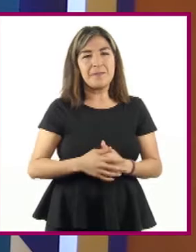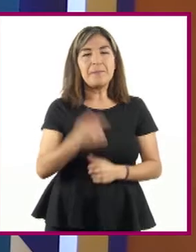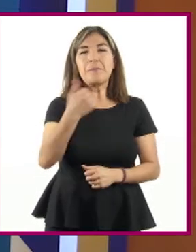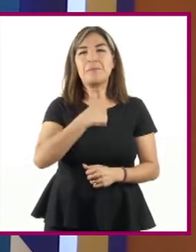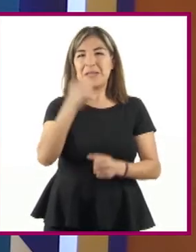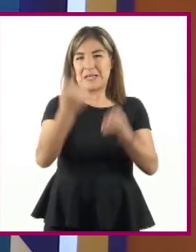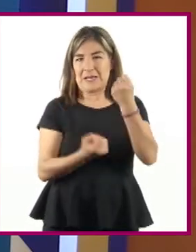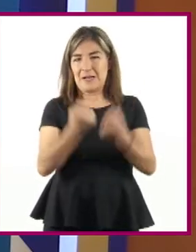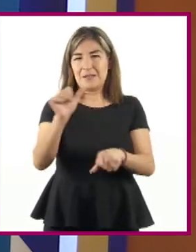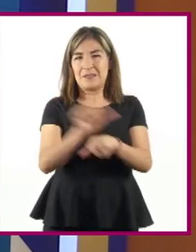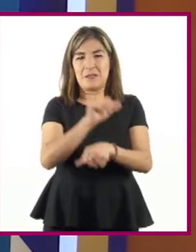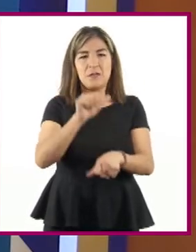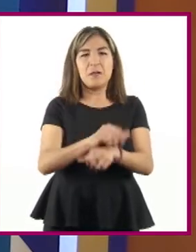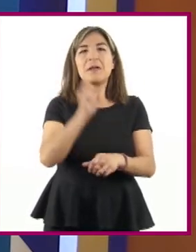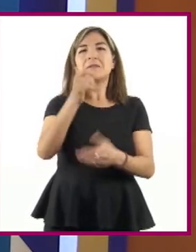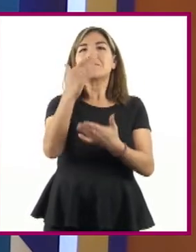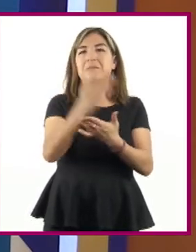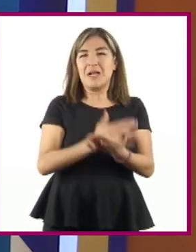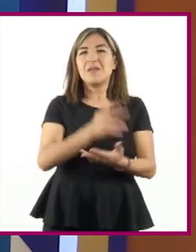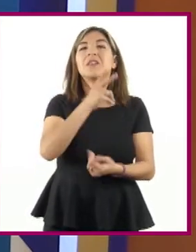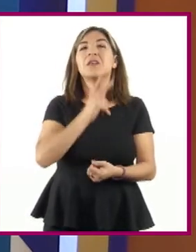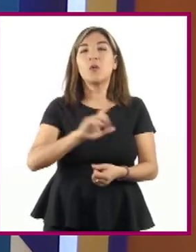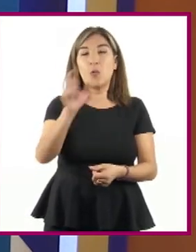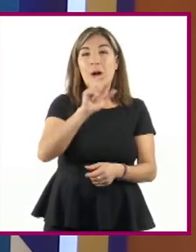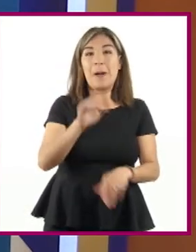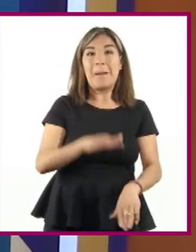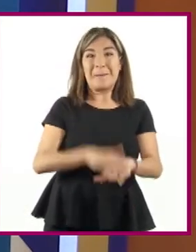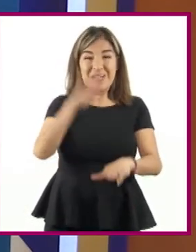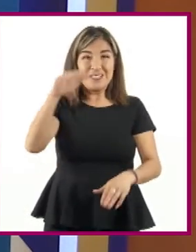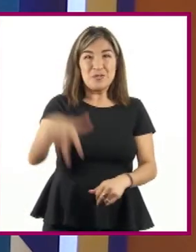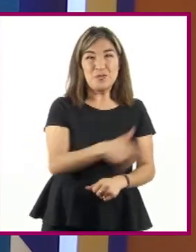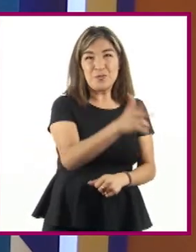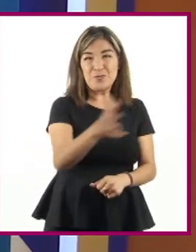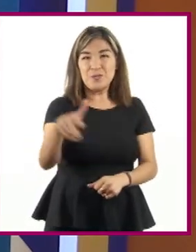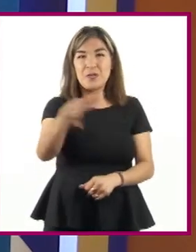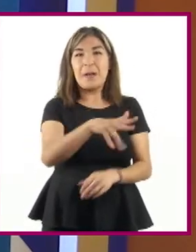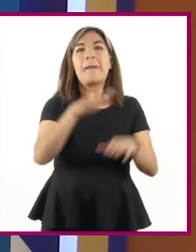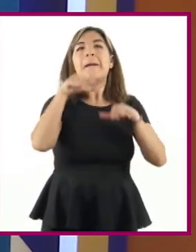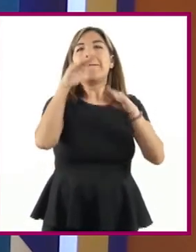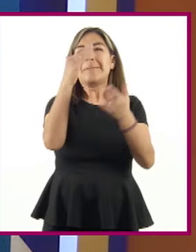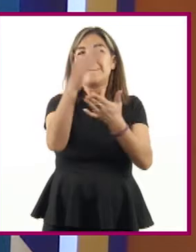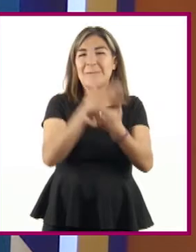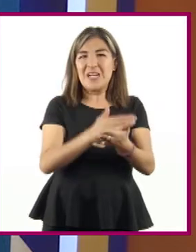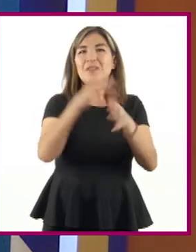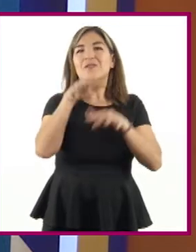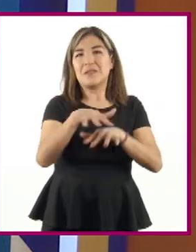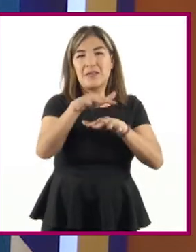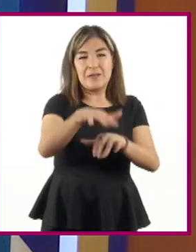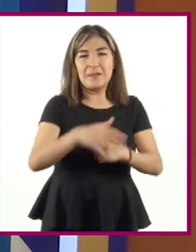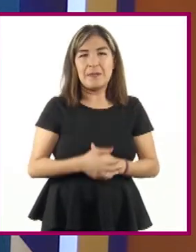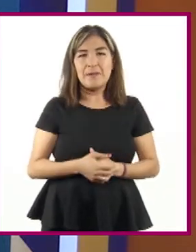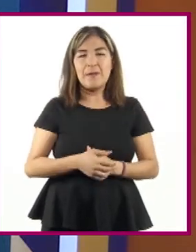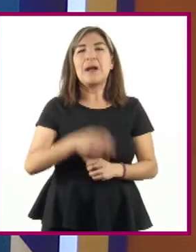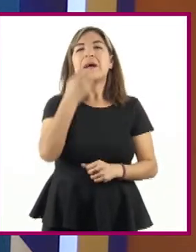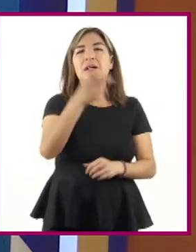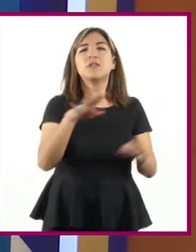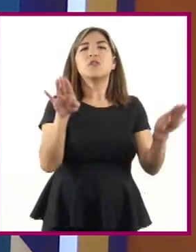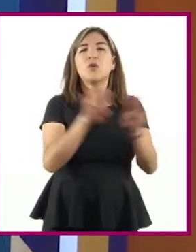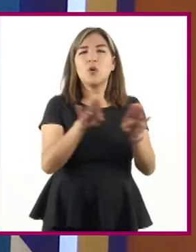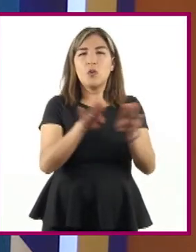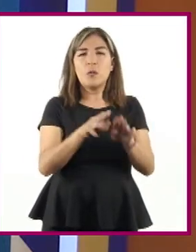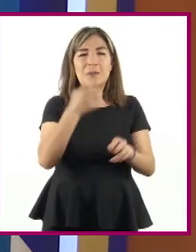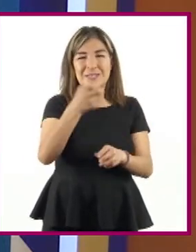automóvil gasta menos gasolina cuando existe mayor nivel de movilidad y menos tráfico vehicular. Y para calcular el consumo